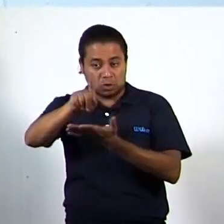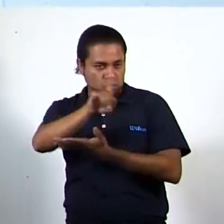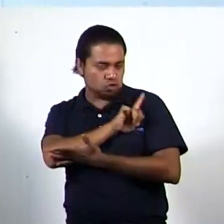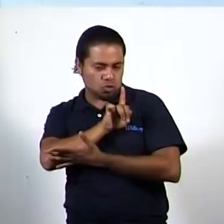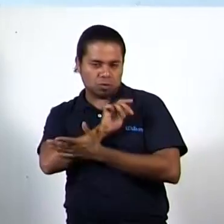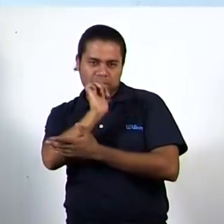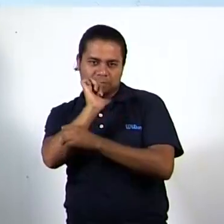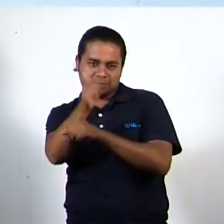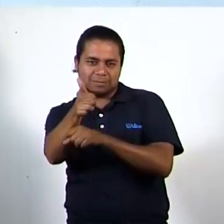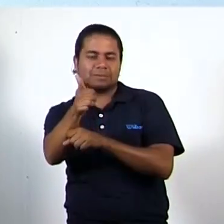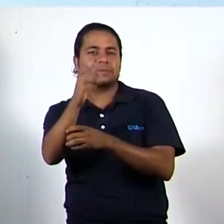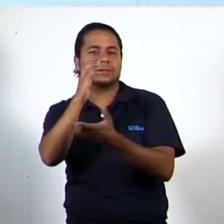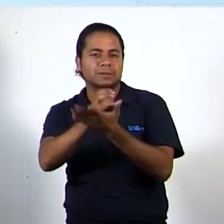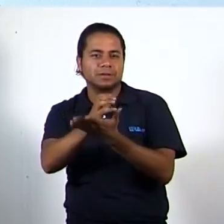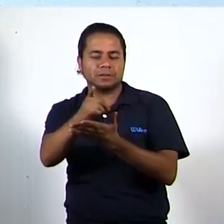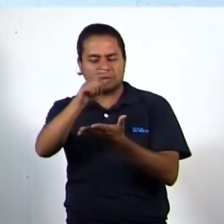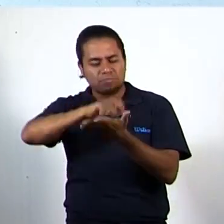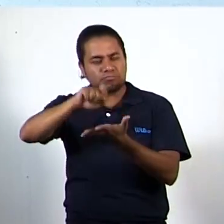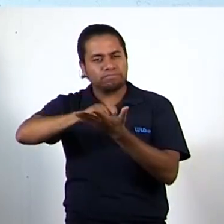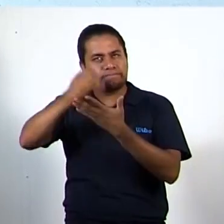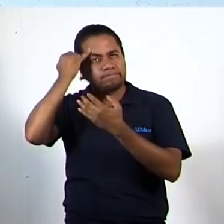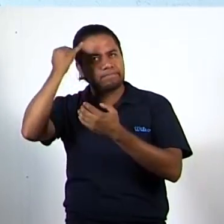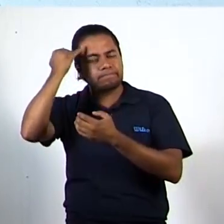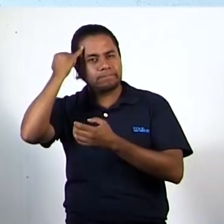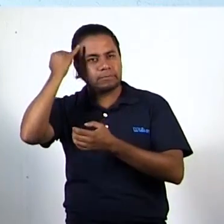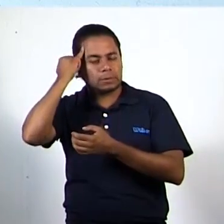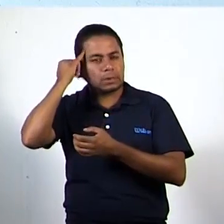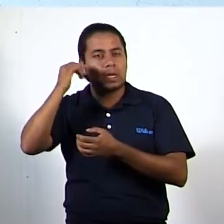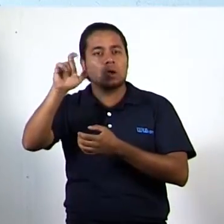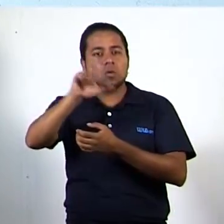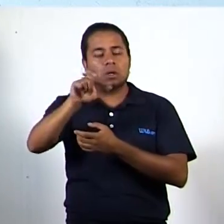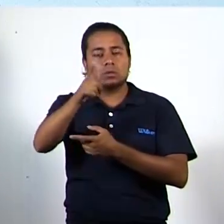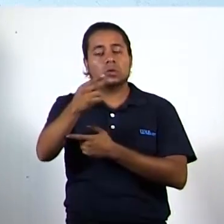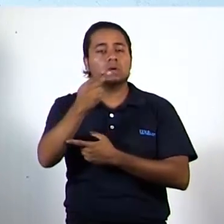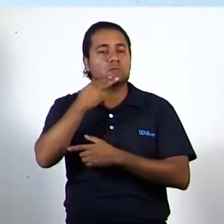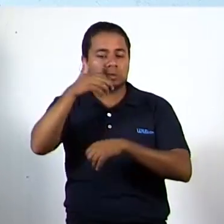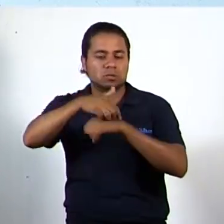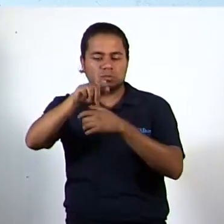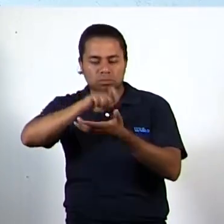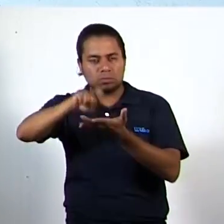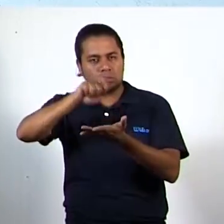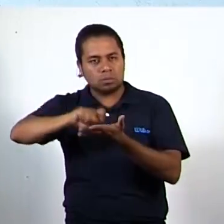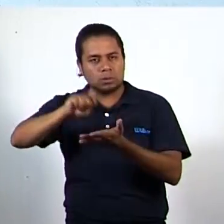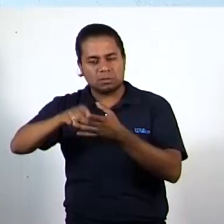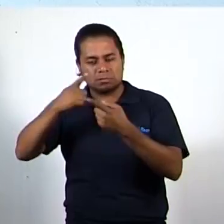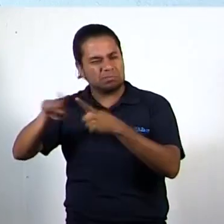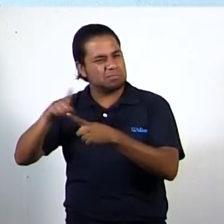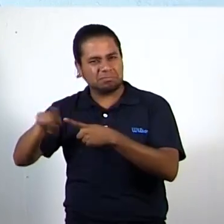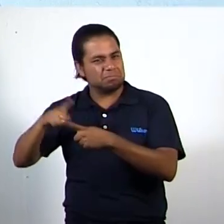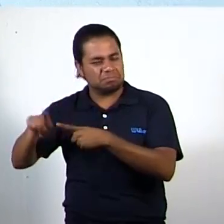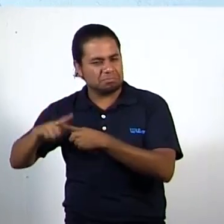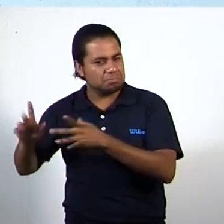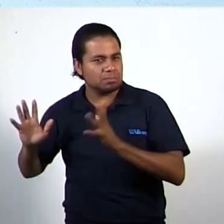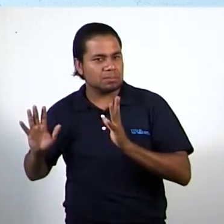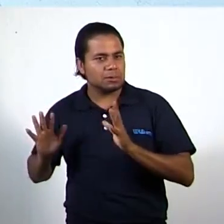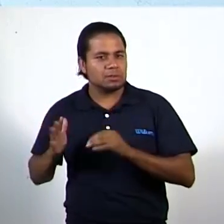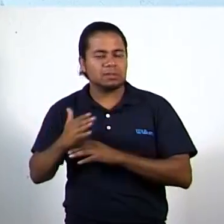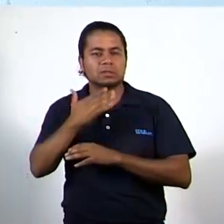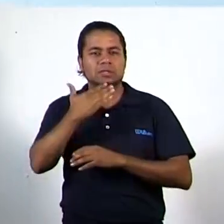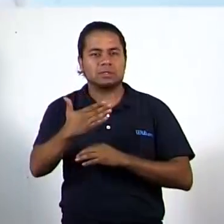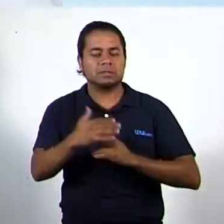tu cuaderno? Anota todas las situaciones en las cuales utilices los números en diferentes situaciones. Muy